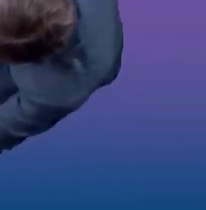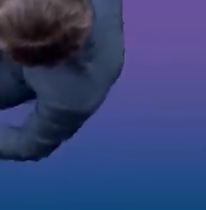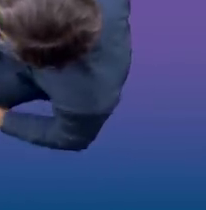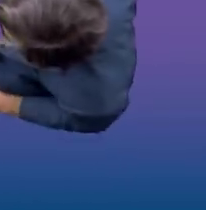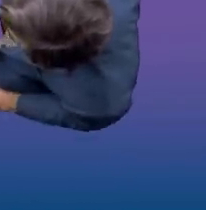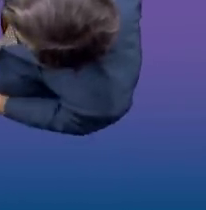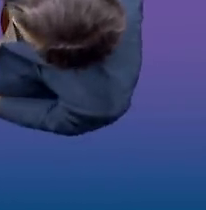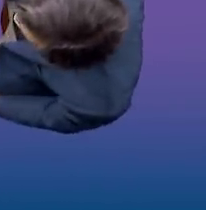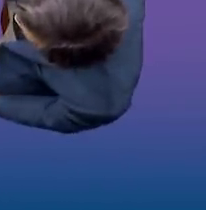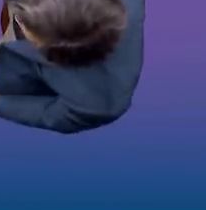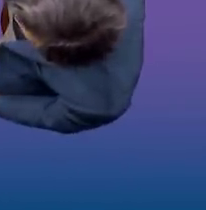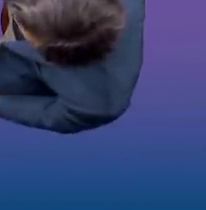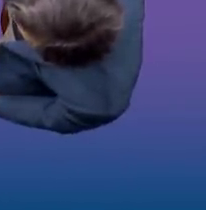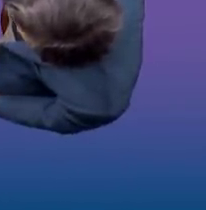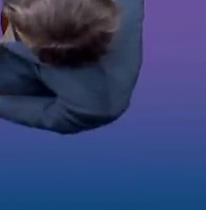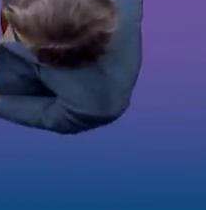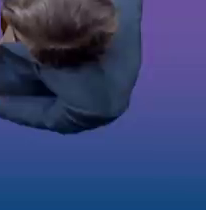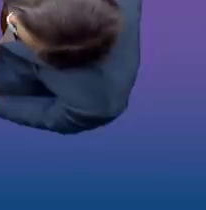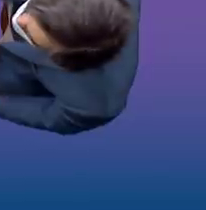Cruzadas.